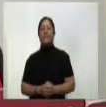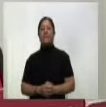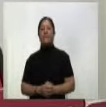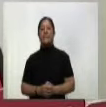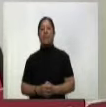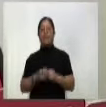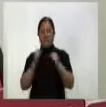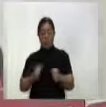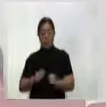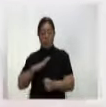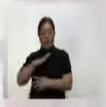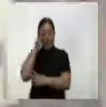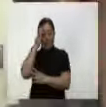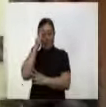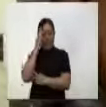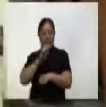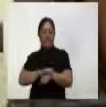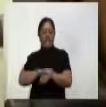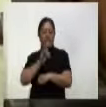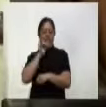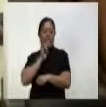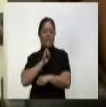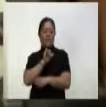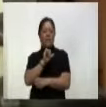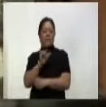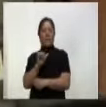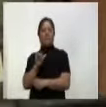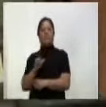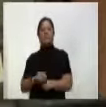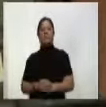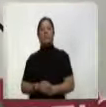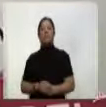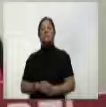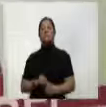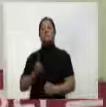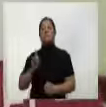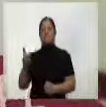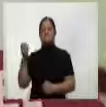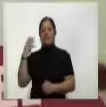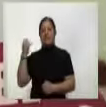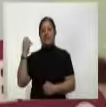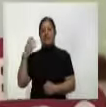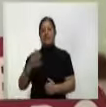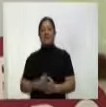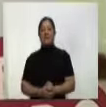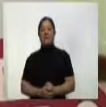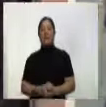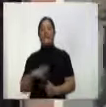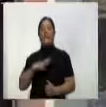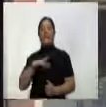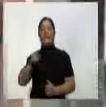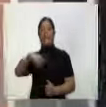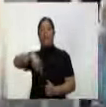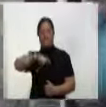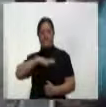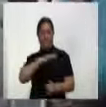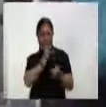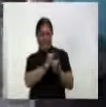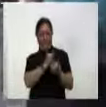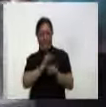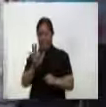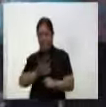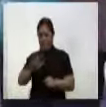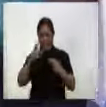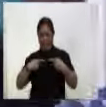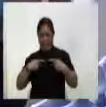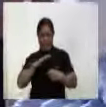Anabel Ábalos. En conferencia de prensa, la candidata priista indicó que a través de la aplicación Capital Digital, la ciudadanía